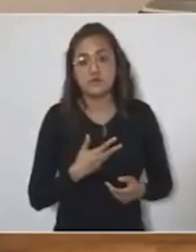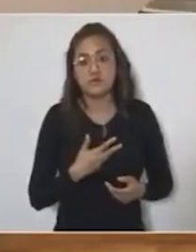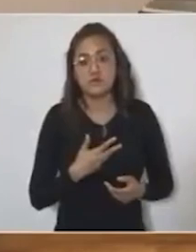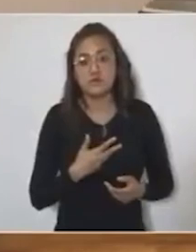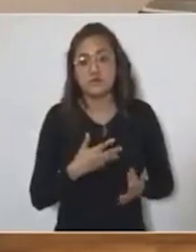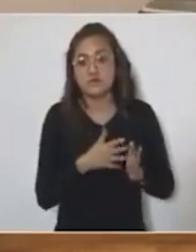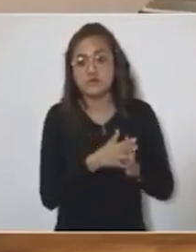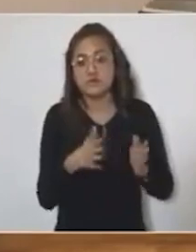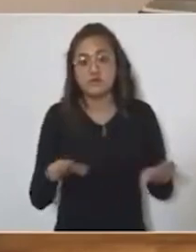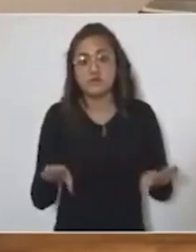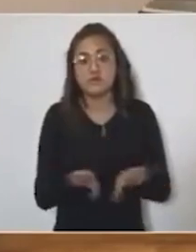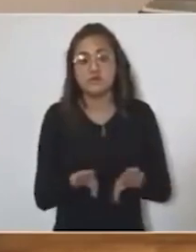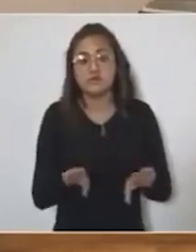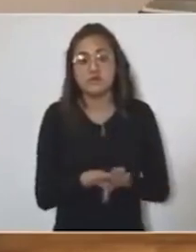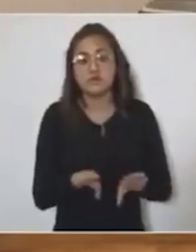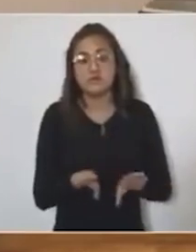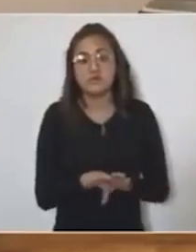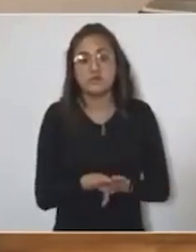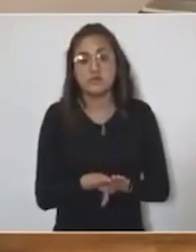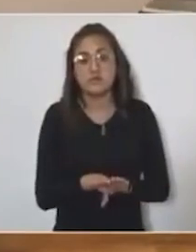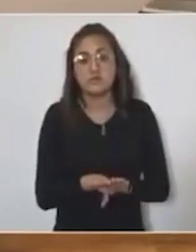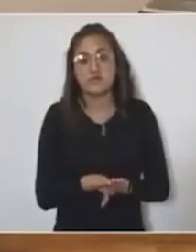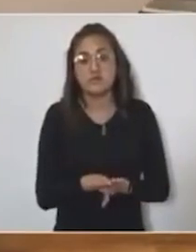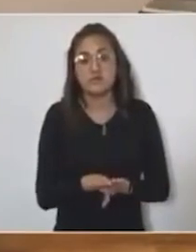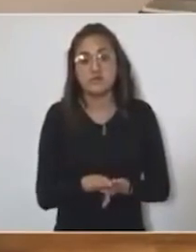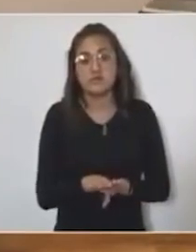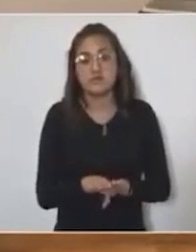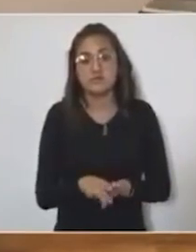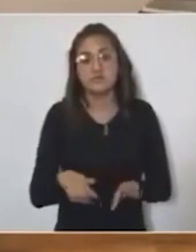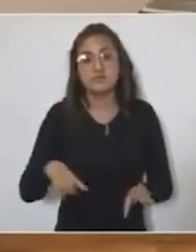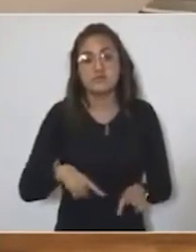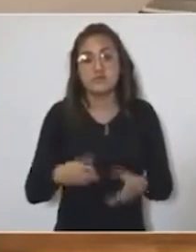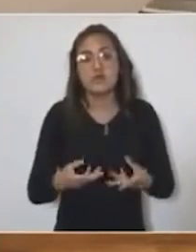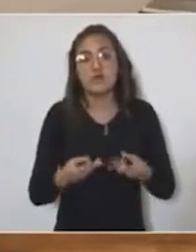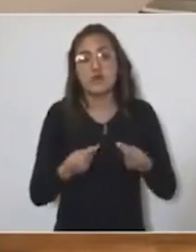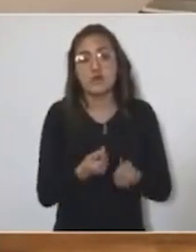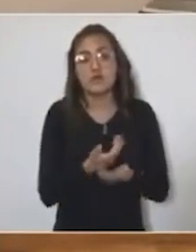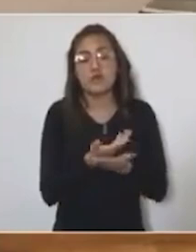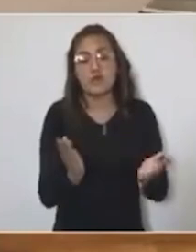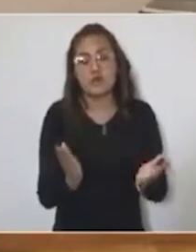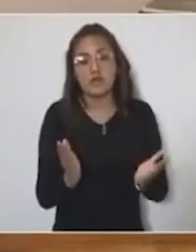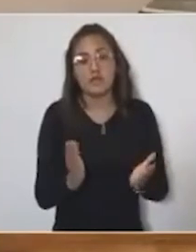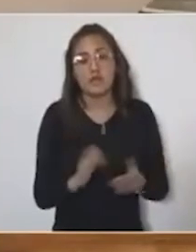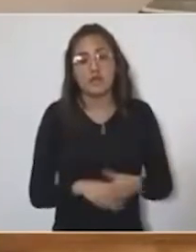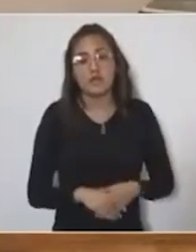en actos pues gubernamentales de gasto público